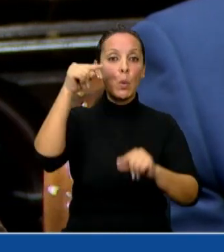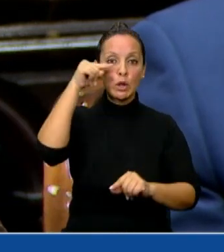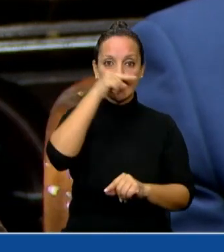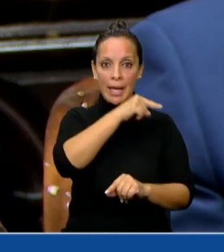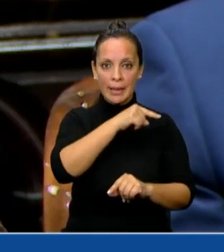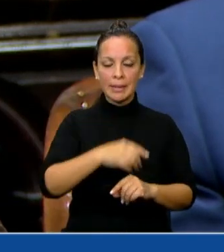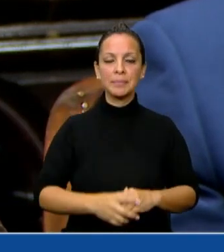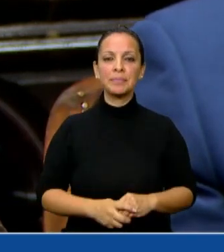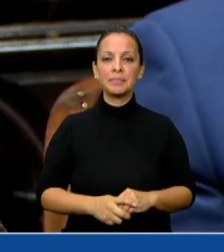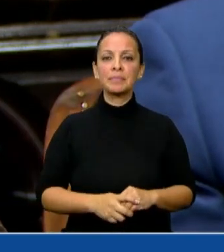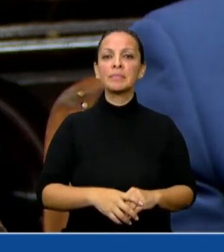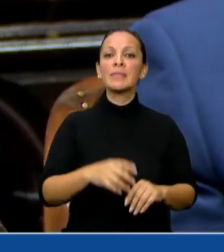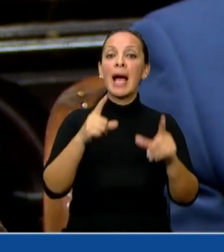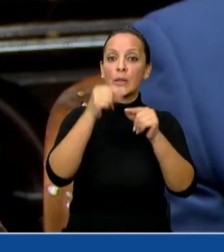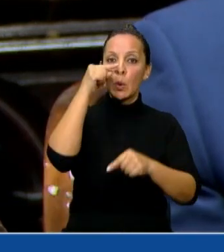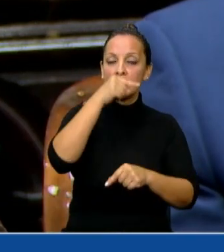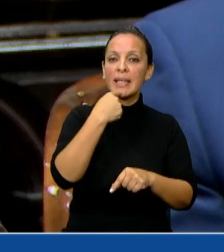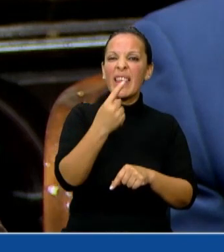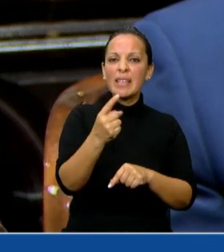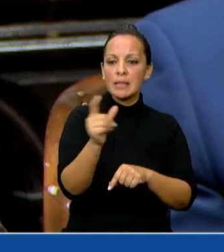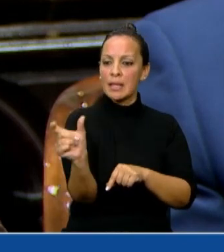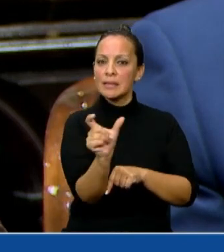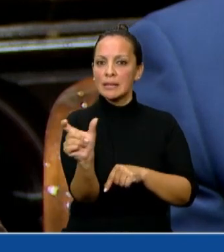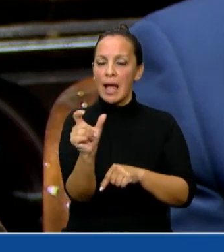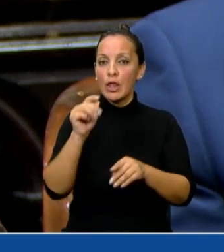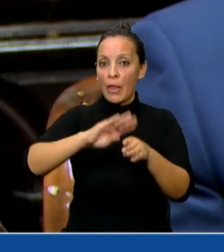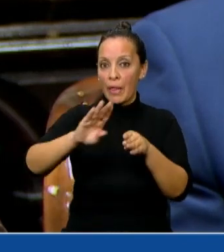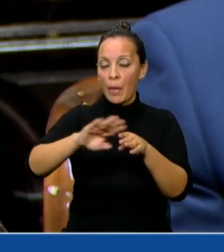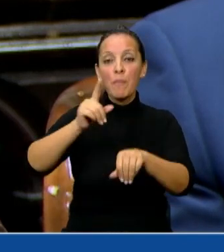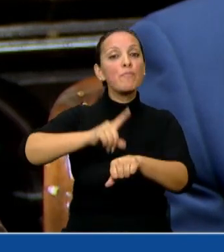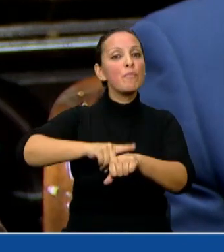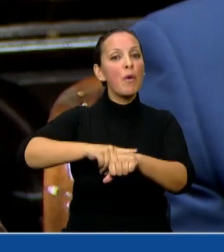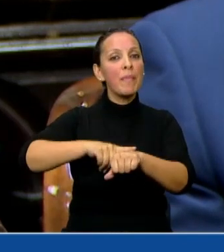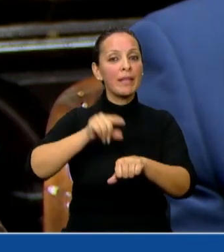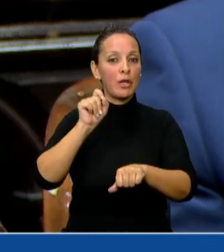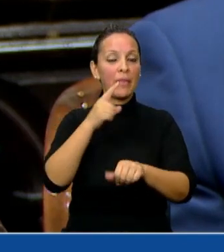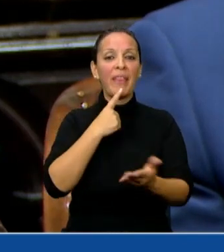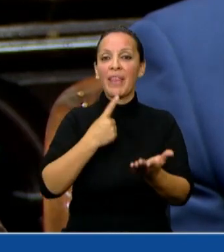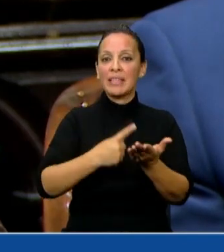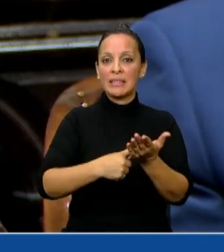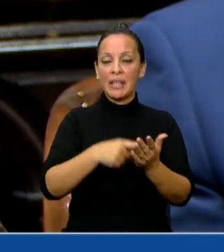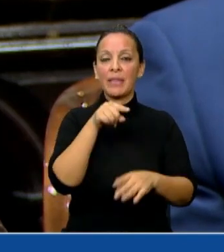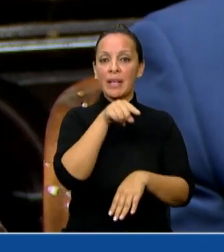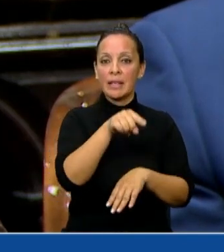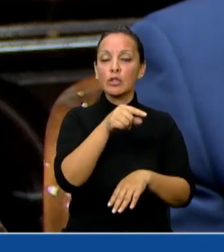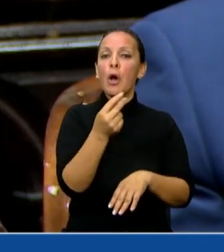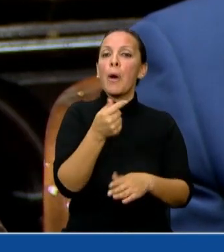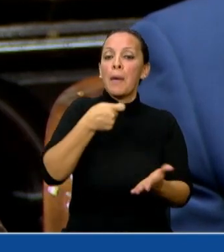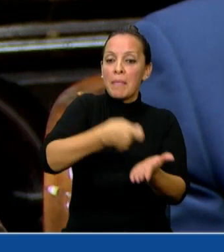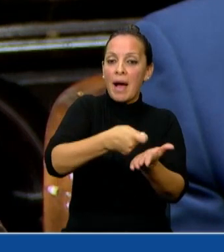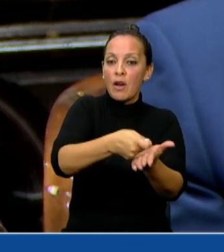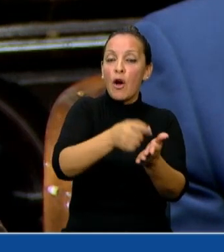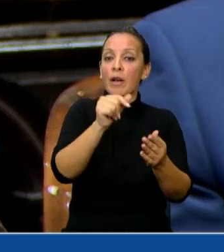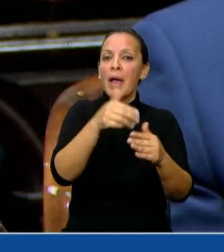7 establece que los saldos adeudados vigentes al momento de ejercer la opción, el importe de la cuota a abonar no